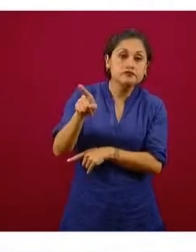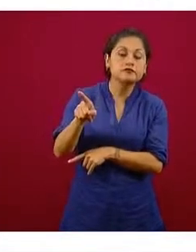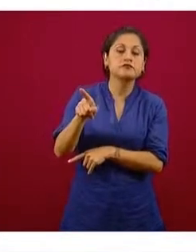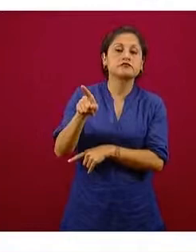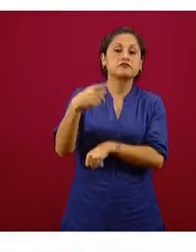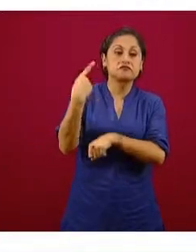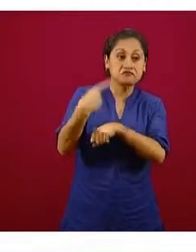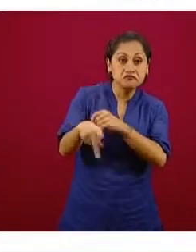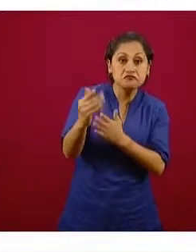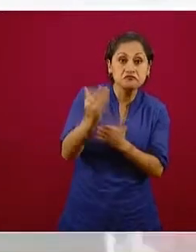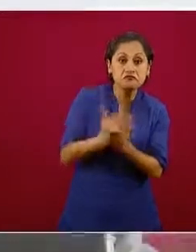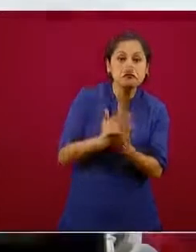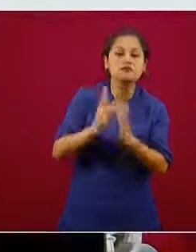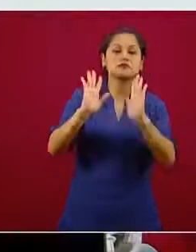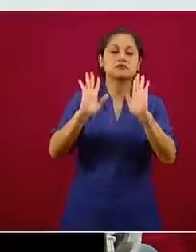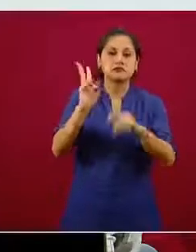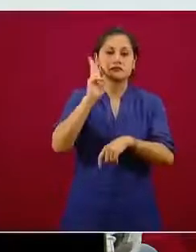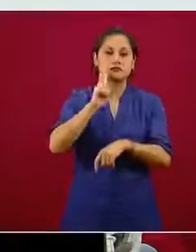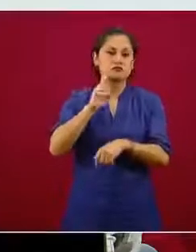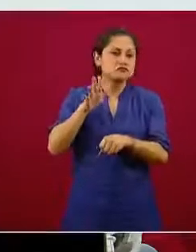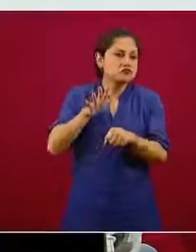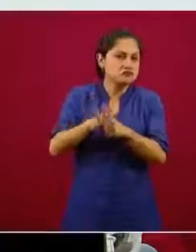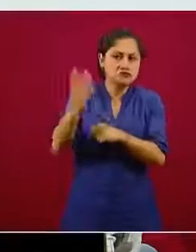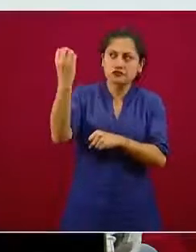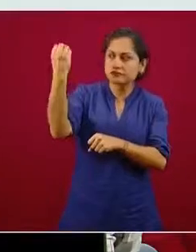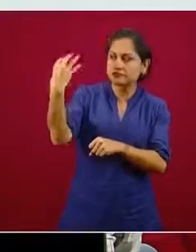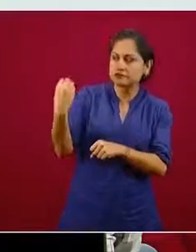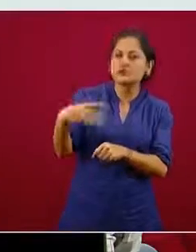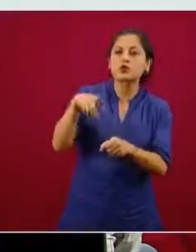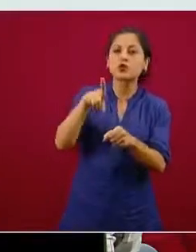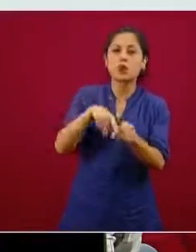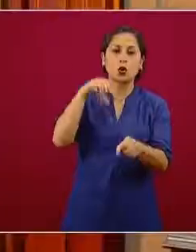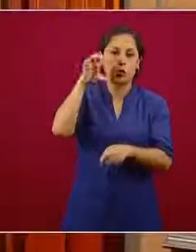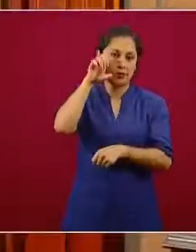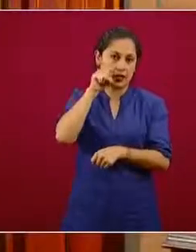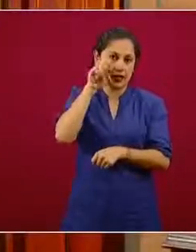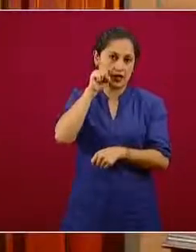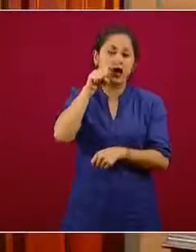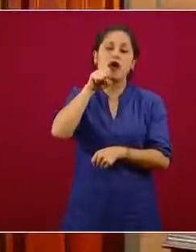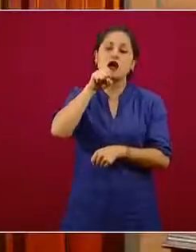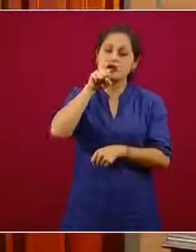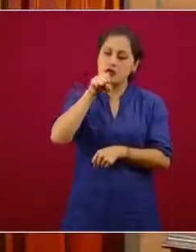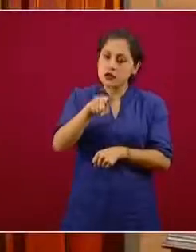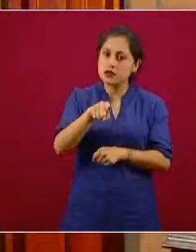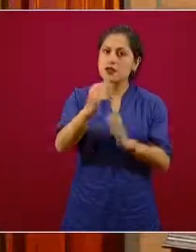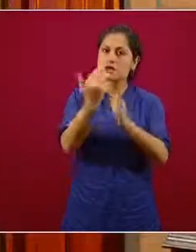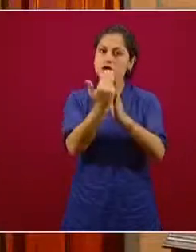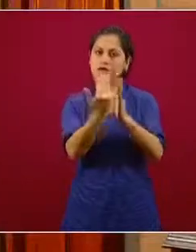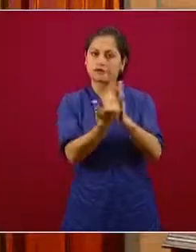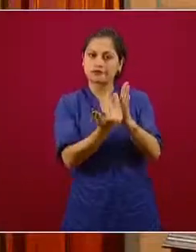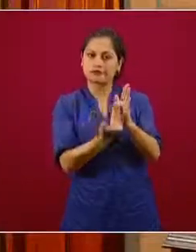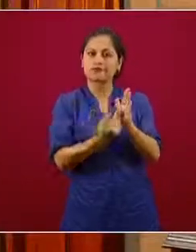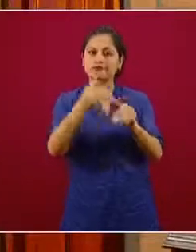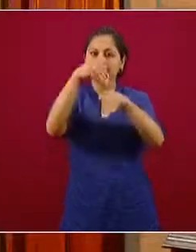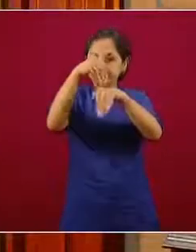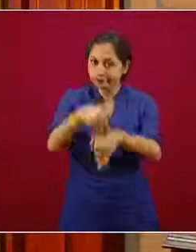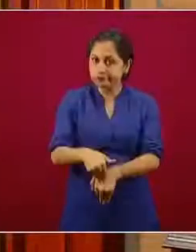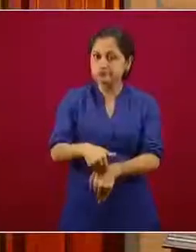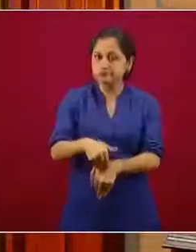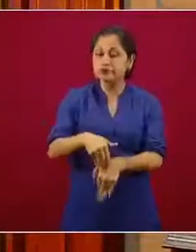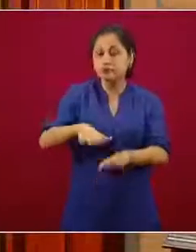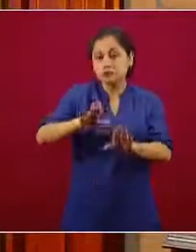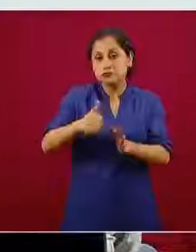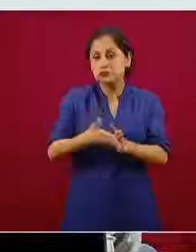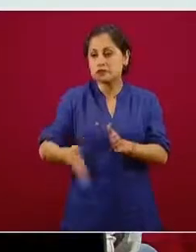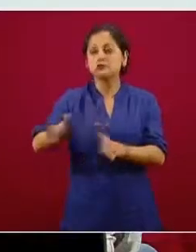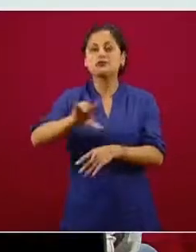menor riesgo, que sería el de color naranja, y con también ciertas limitaciones que en su momento las veremos cuando algún estado alcance este